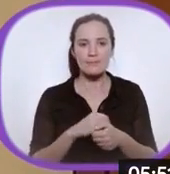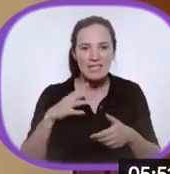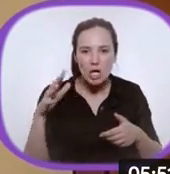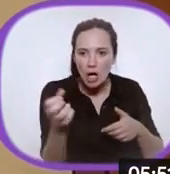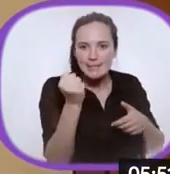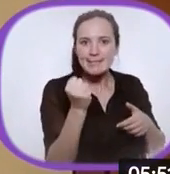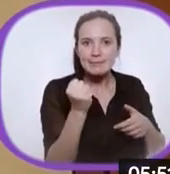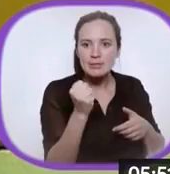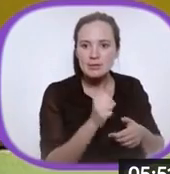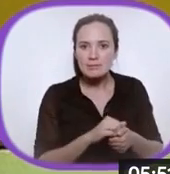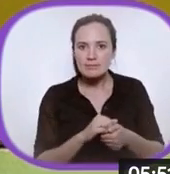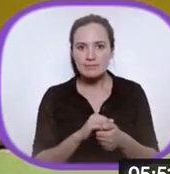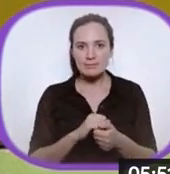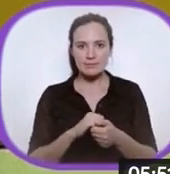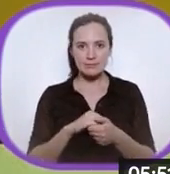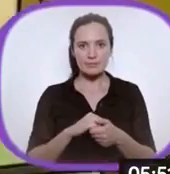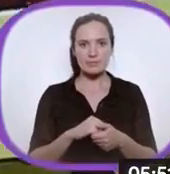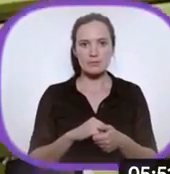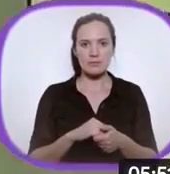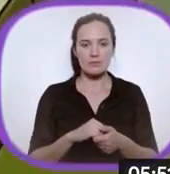¡Lo tenemos!